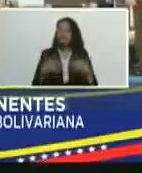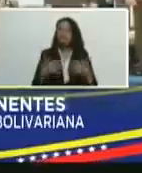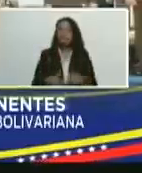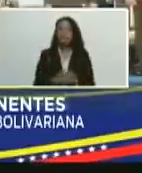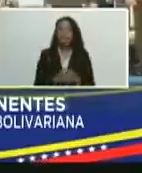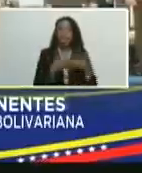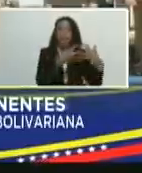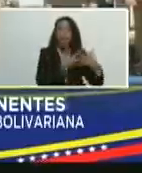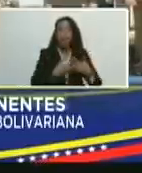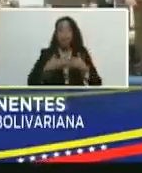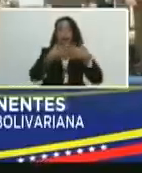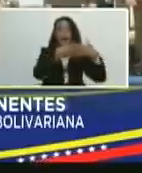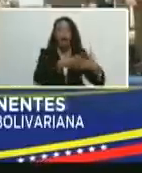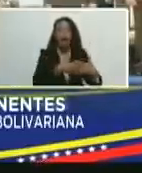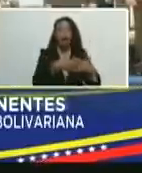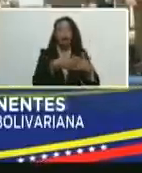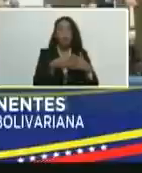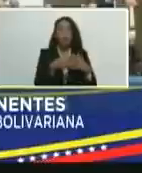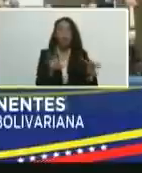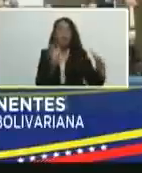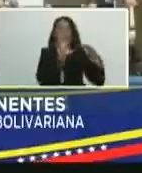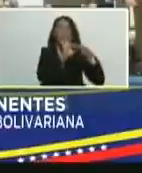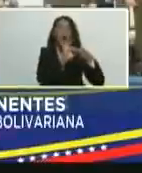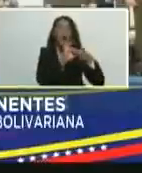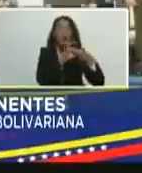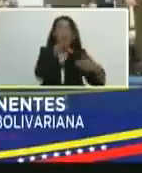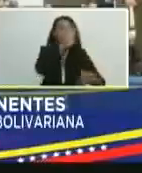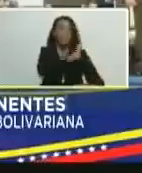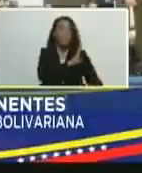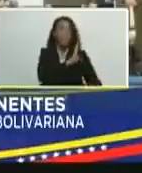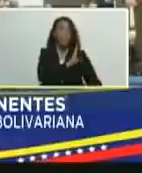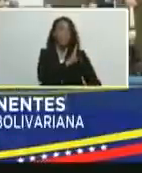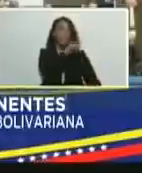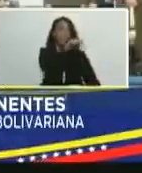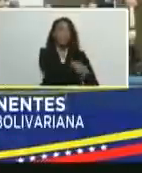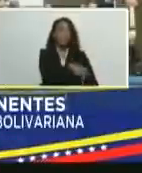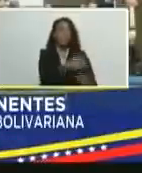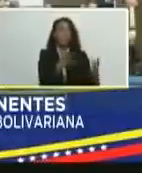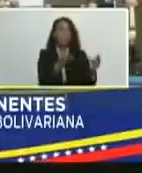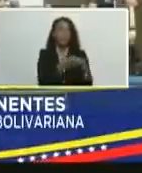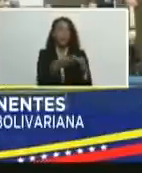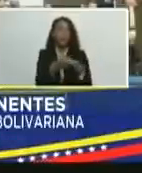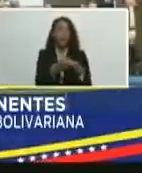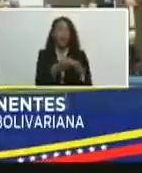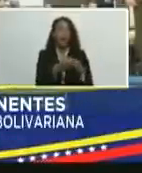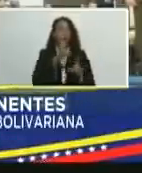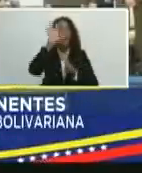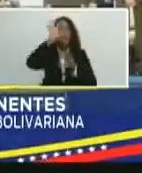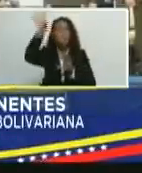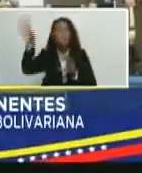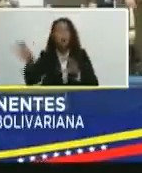por el imperio norteamericano con sus aliados internos. Mucha gente se pregunta,